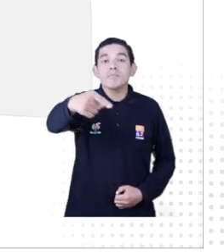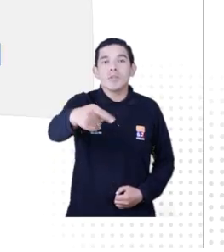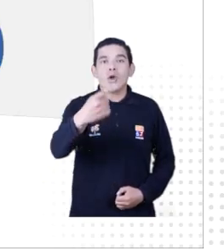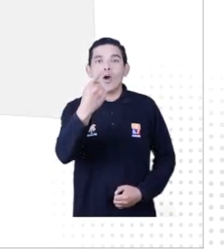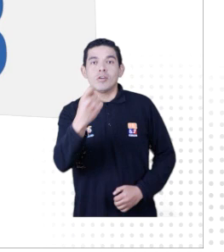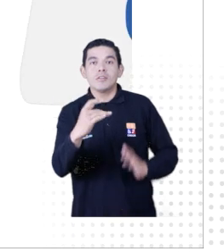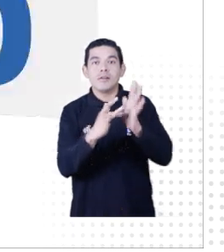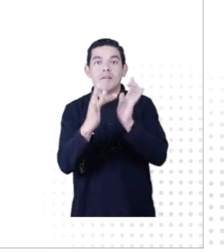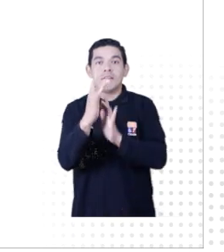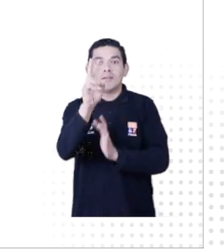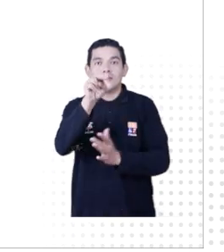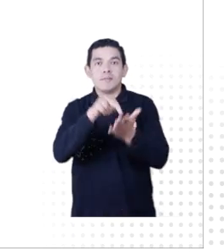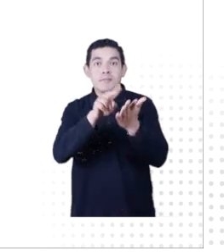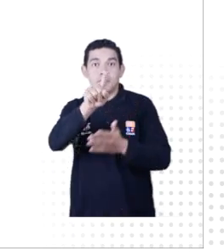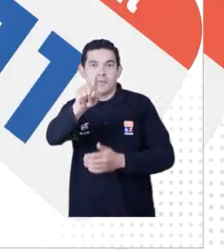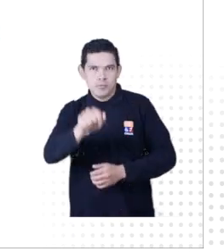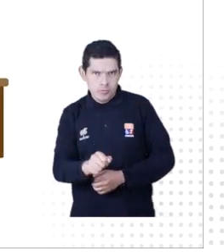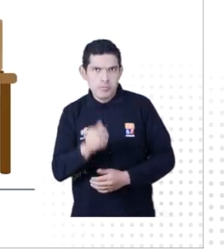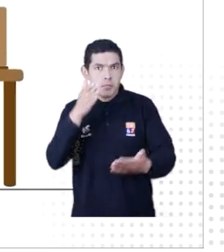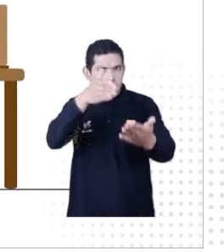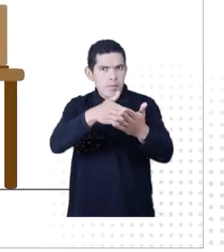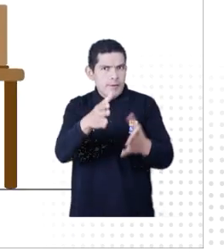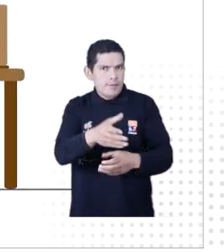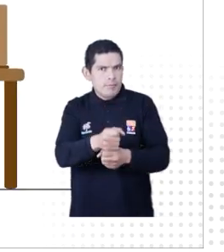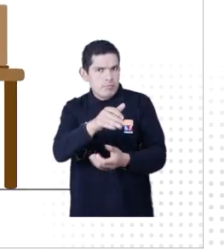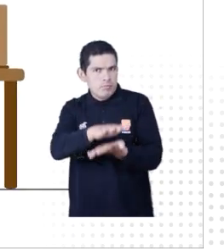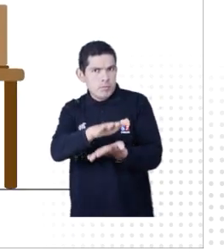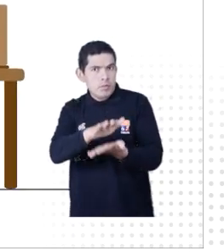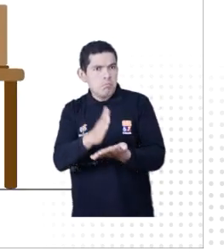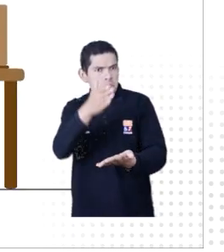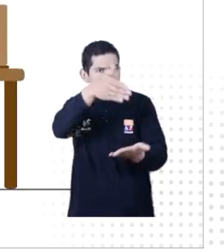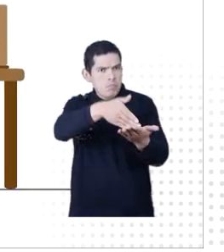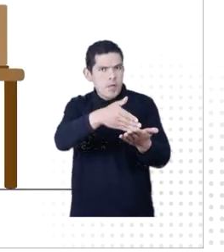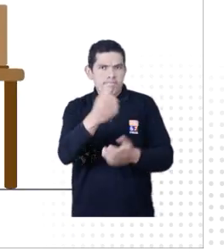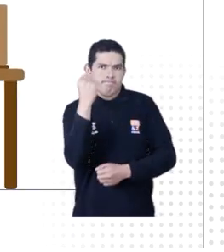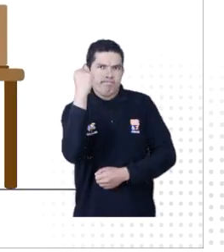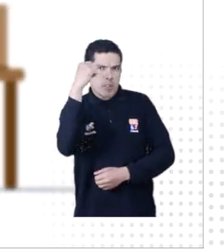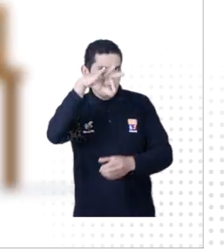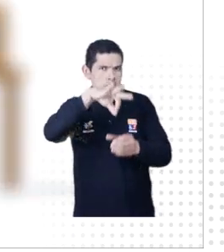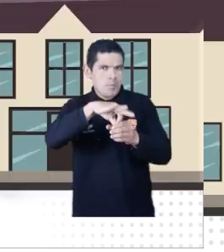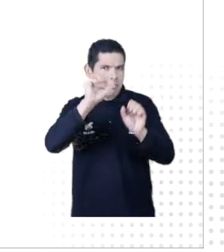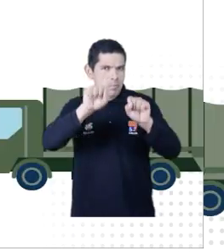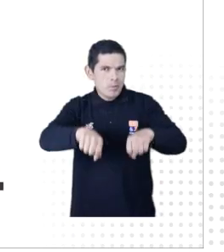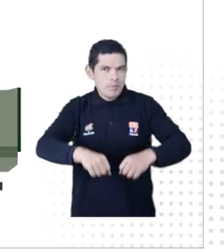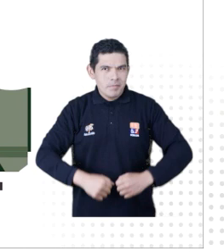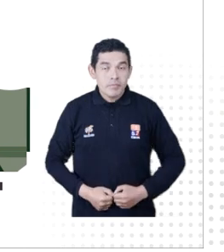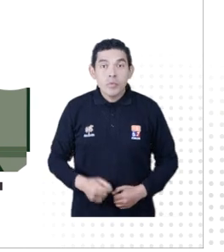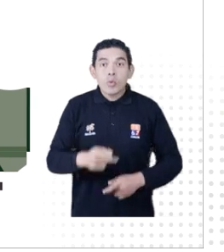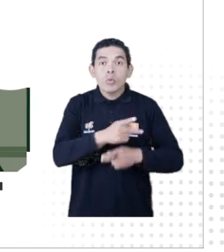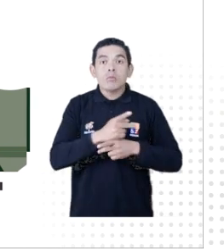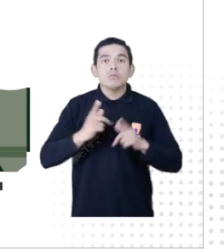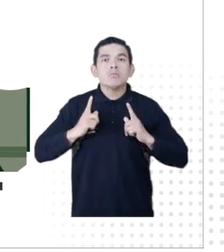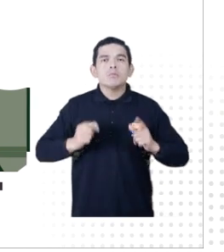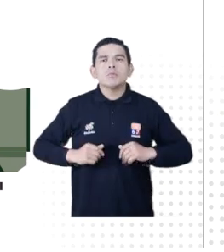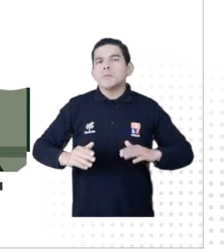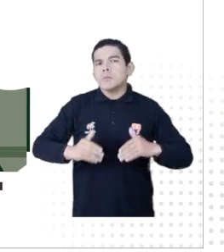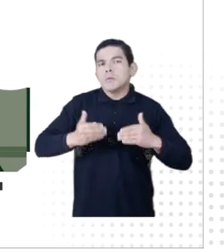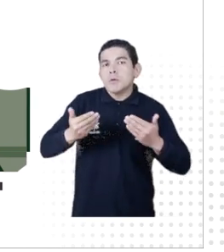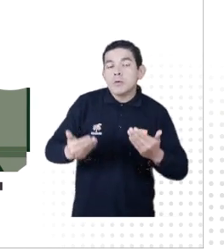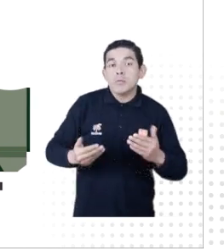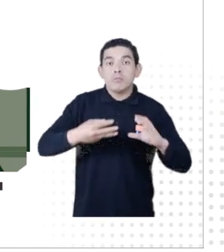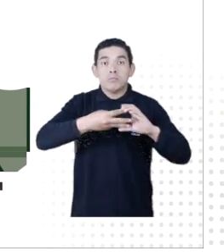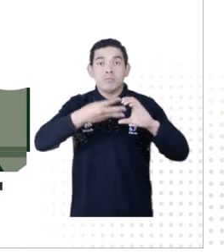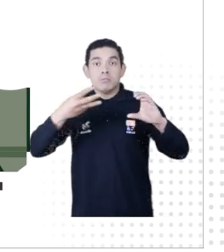Este 11 de abril de 2021 acude seguro a ejercer tu derecho al voto. Para cuidar tu salud, el